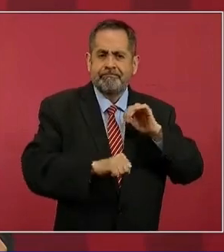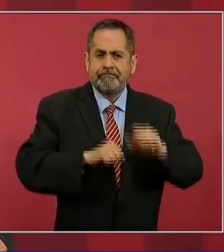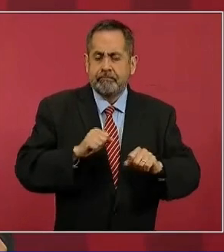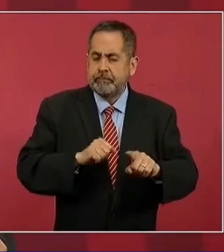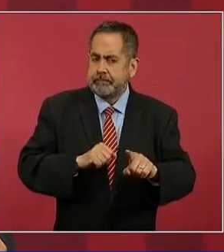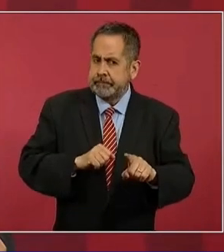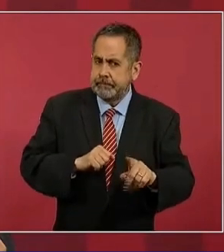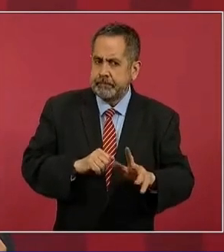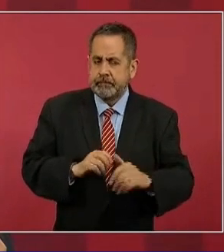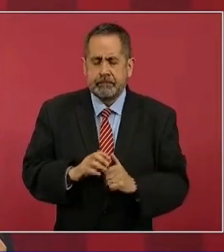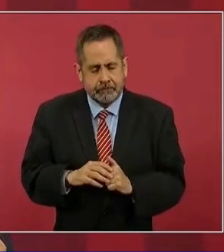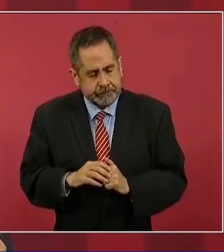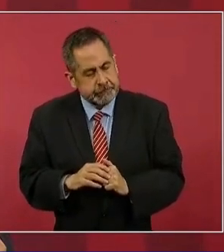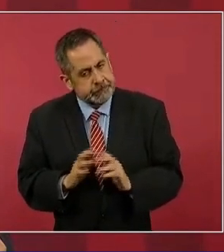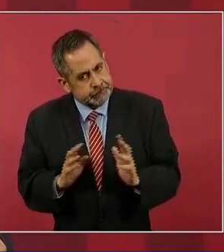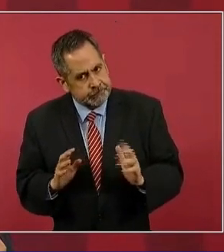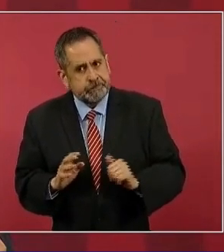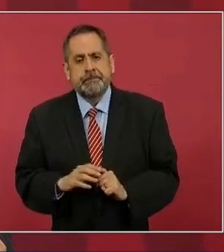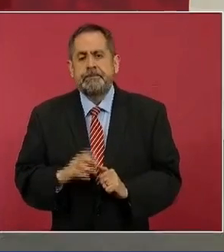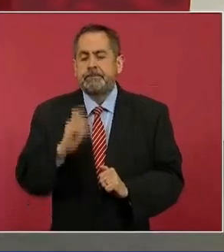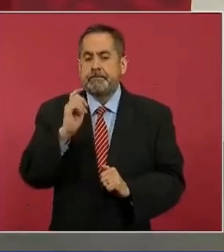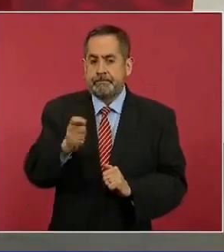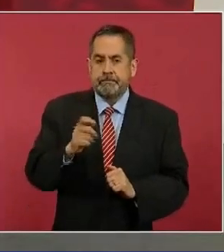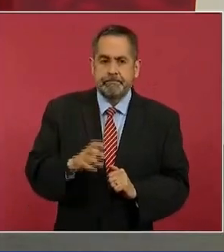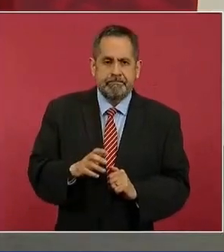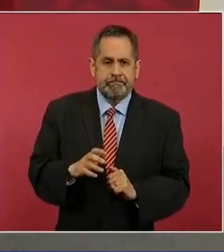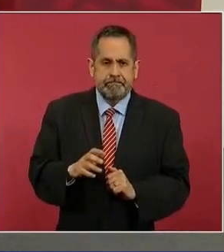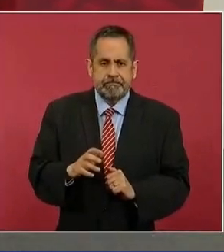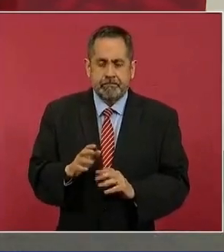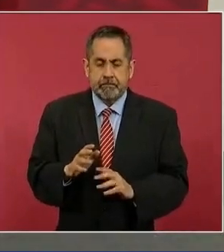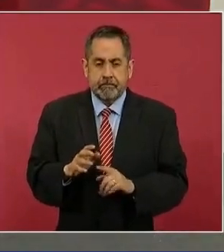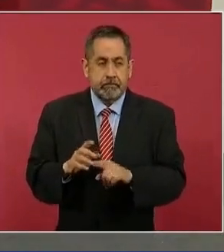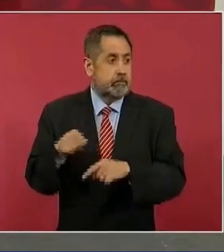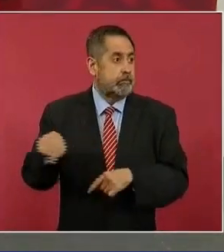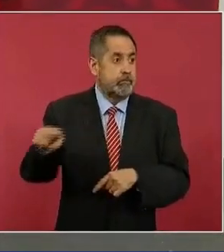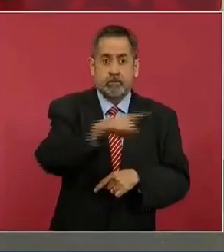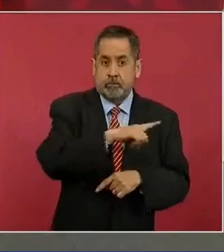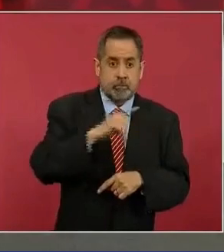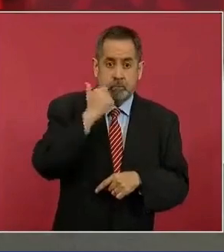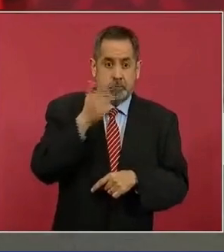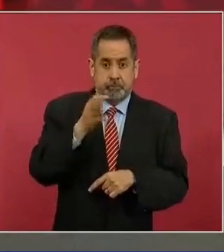Y aunque cuesta mucho trabajo que se acepte,